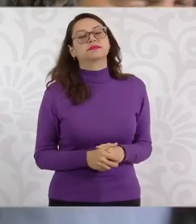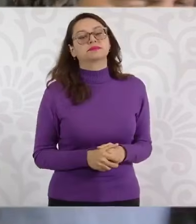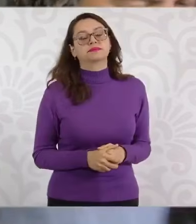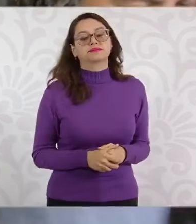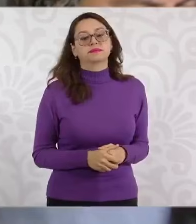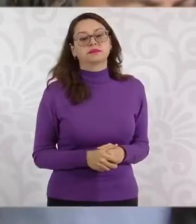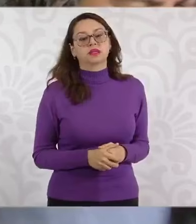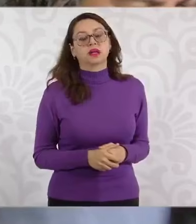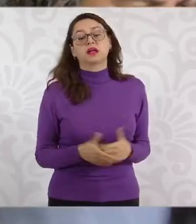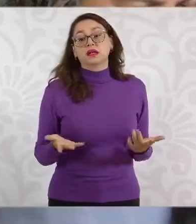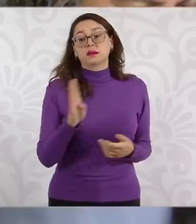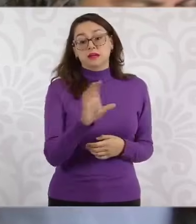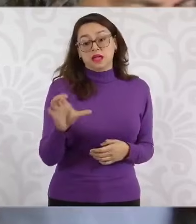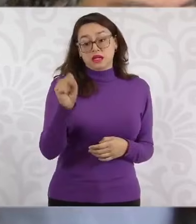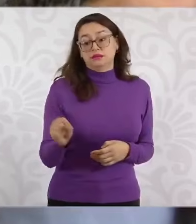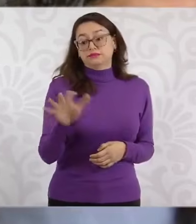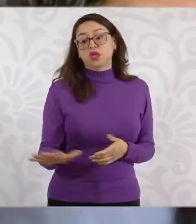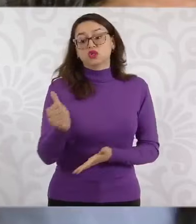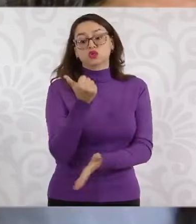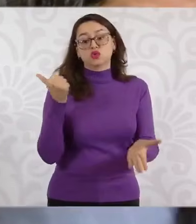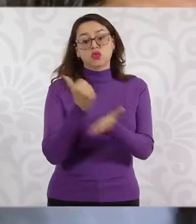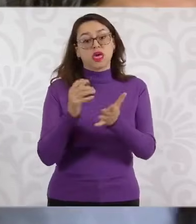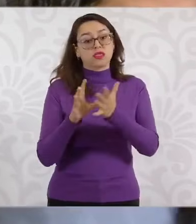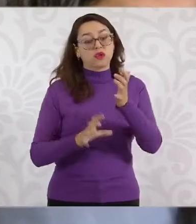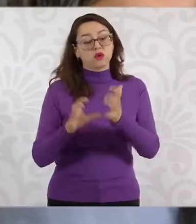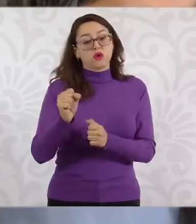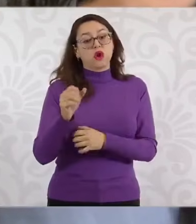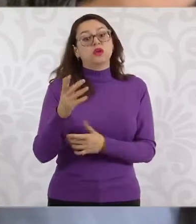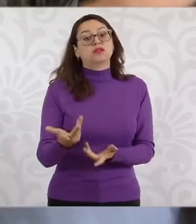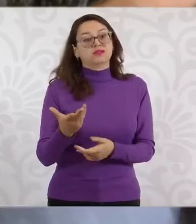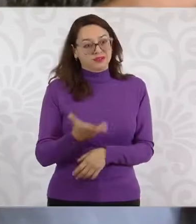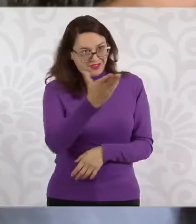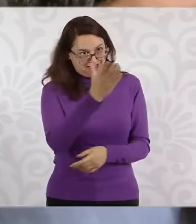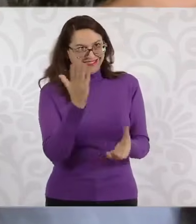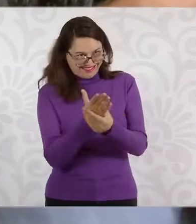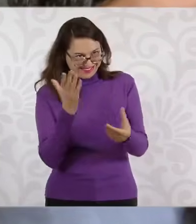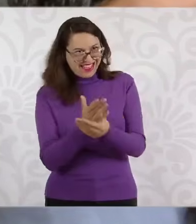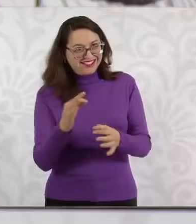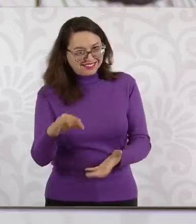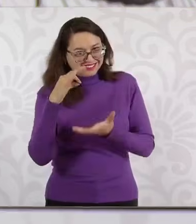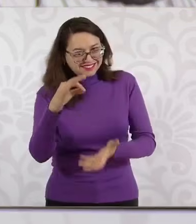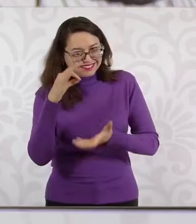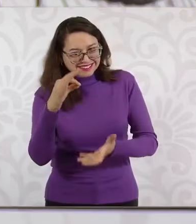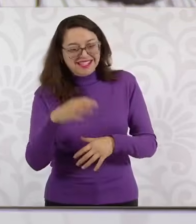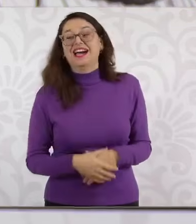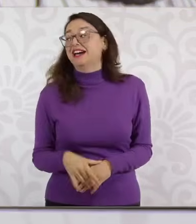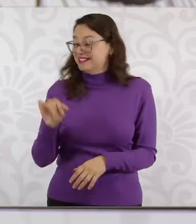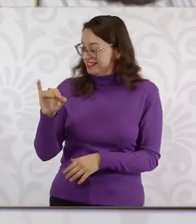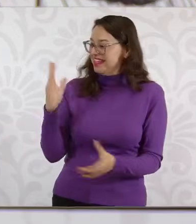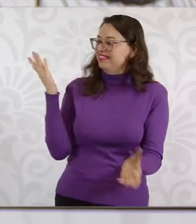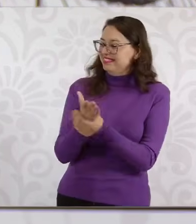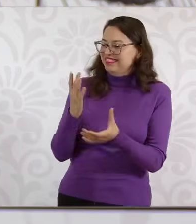agradecida ahora que anduvo por allá en Ciudad Constitución, que llegó a una taquería inclusive, y preguntarle… A los tacos perrones.